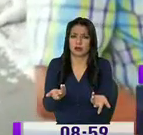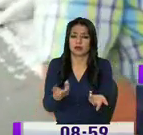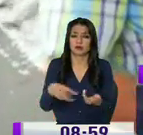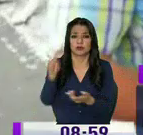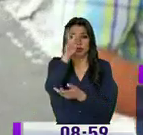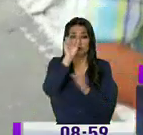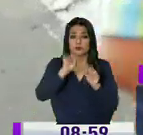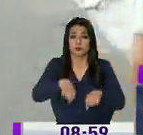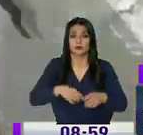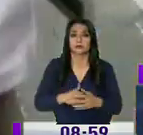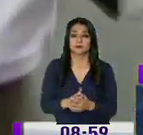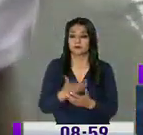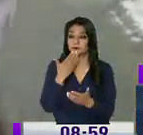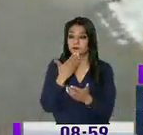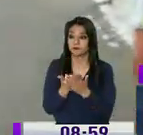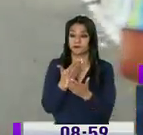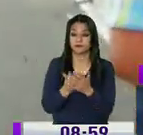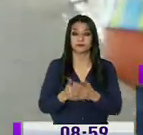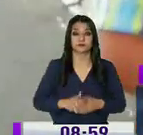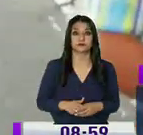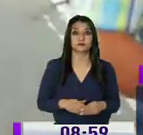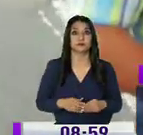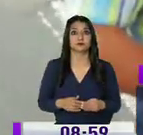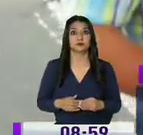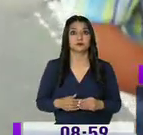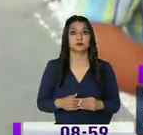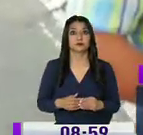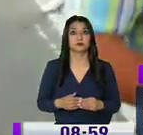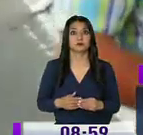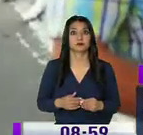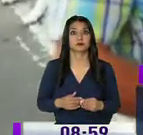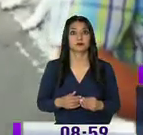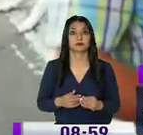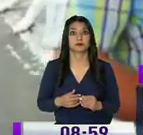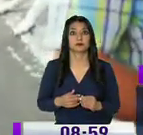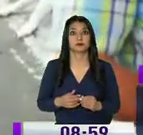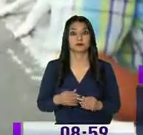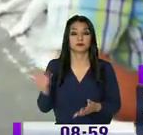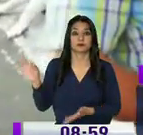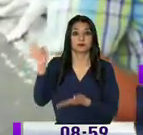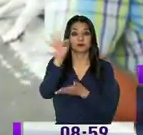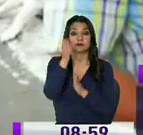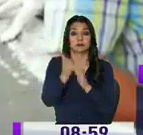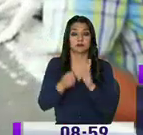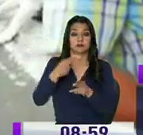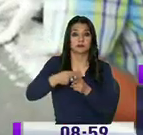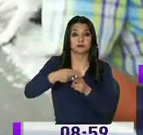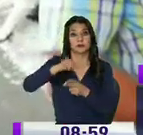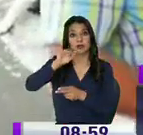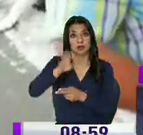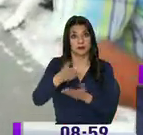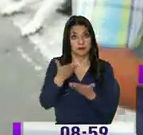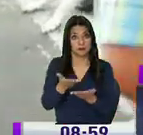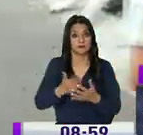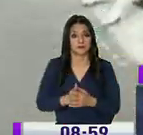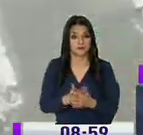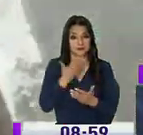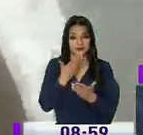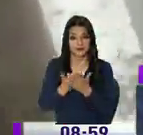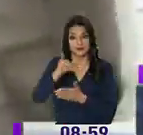aquí. Gracias. A la orden, mi nombre es artesano Jaime Ceiba Paredes. Ok, don